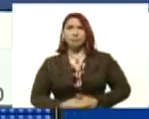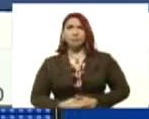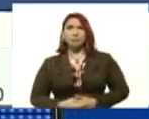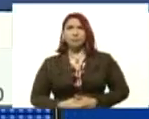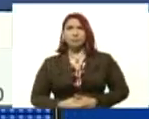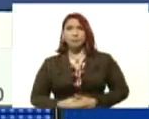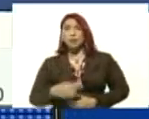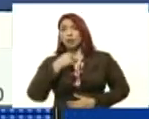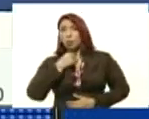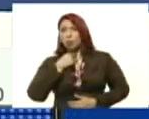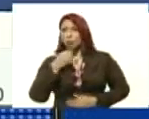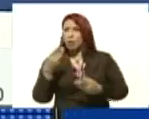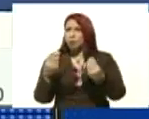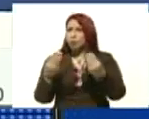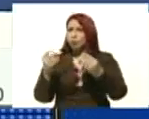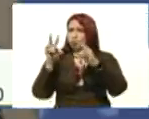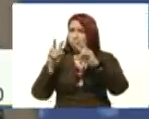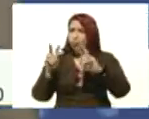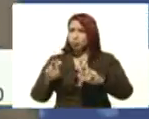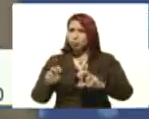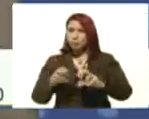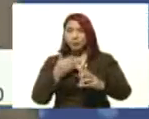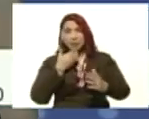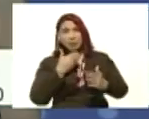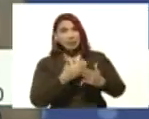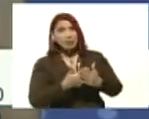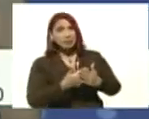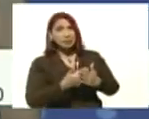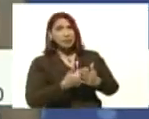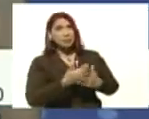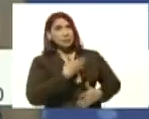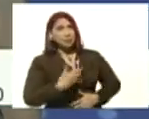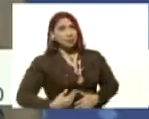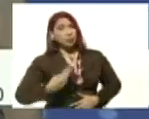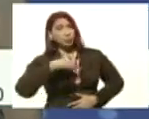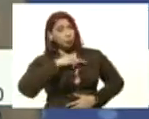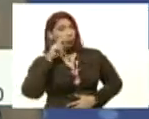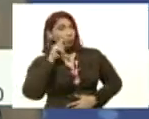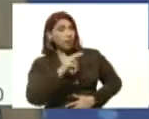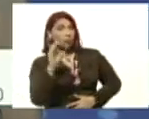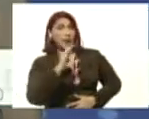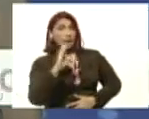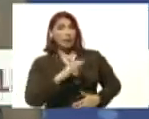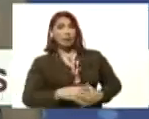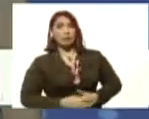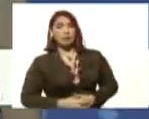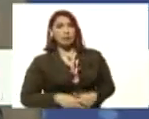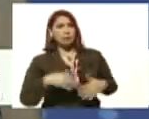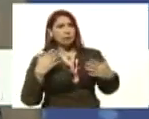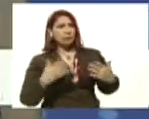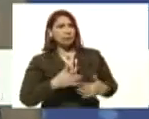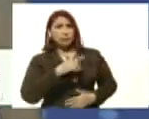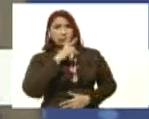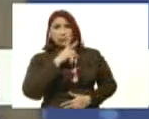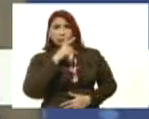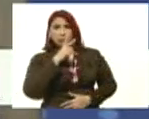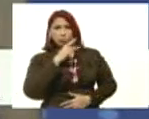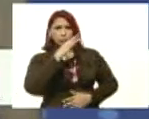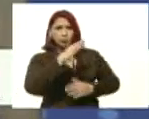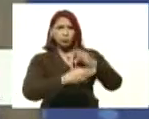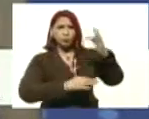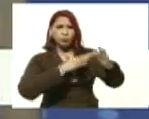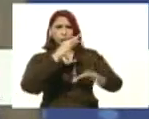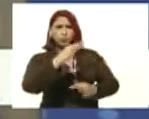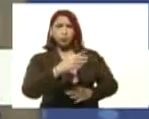indagar sobre estos temas? Adelante. Gracias, presidente. Bueno, lo que estamos viendo en la región capital es predominancia en la circulación de la